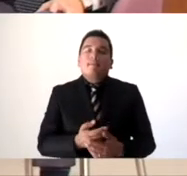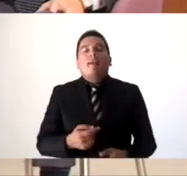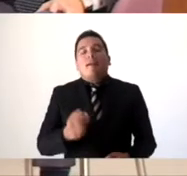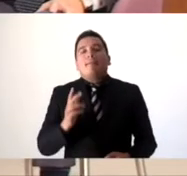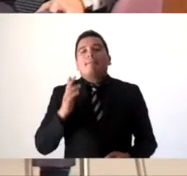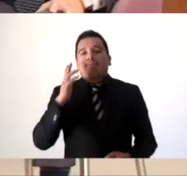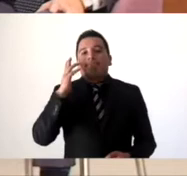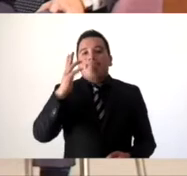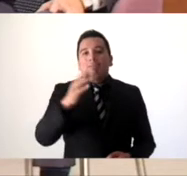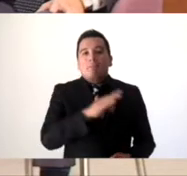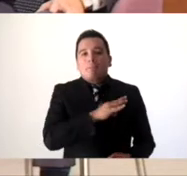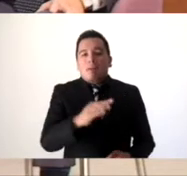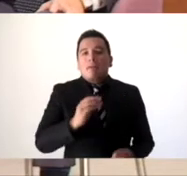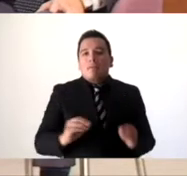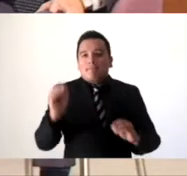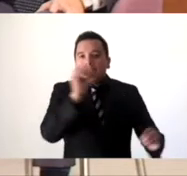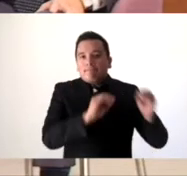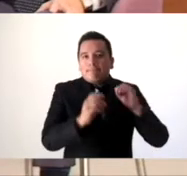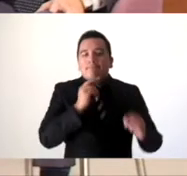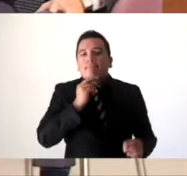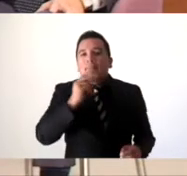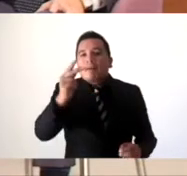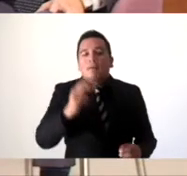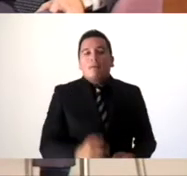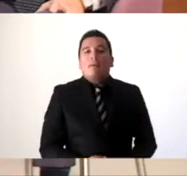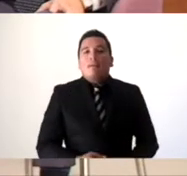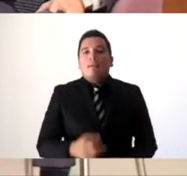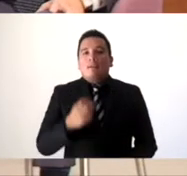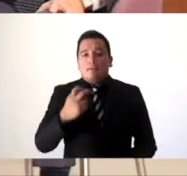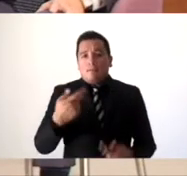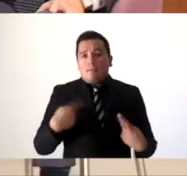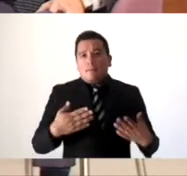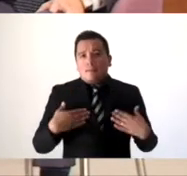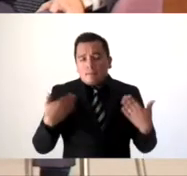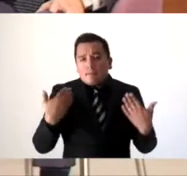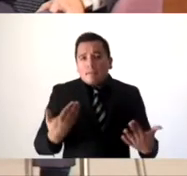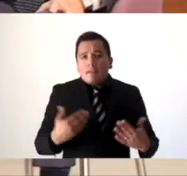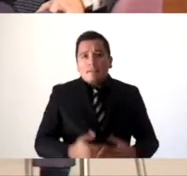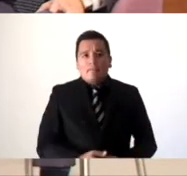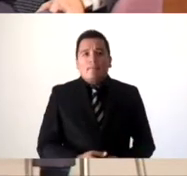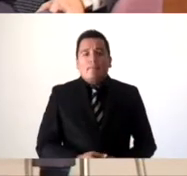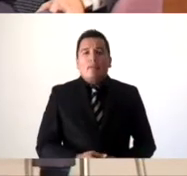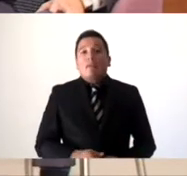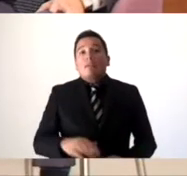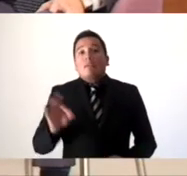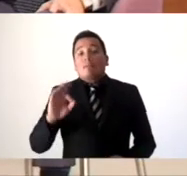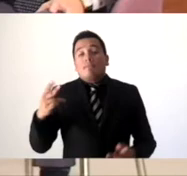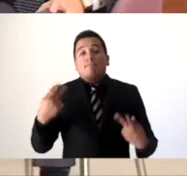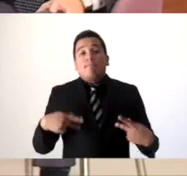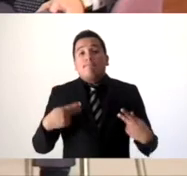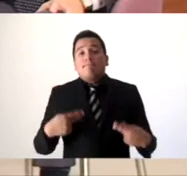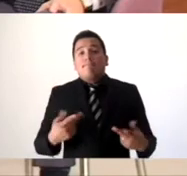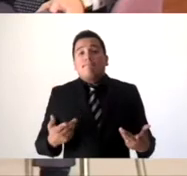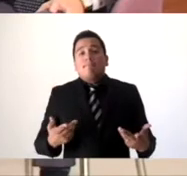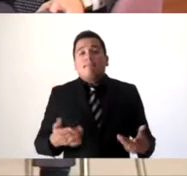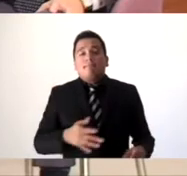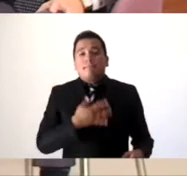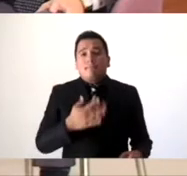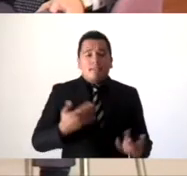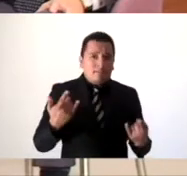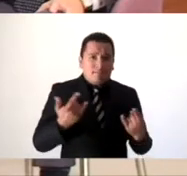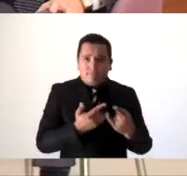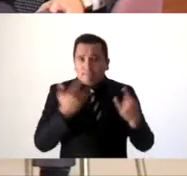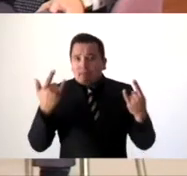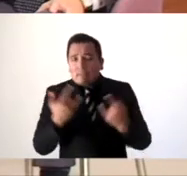en perspectiva de futuro un modelo que sea más eficaz, que sea ahí sí más confiable, que no dé lugar a